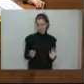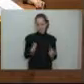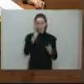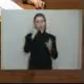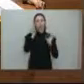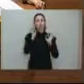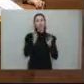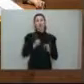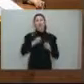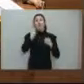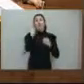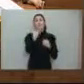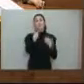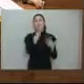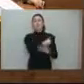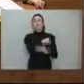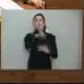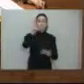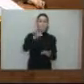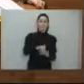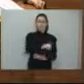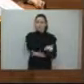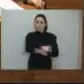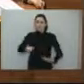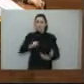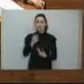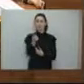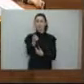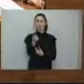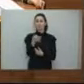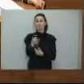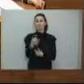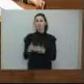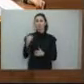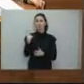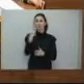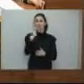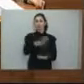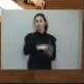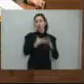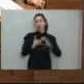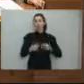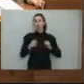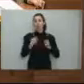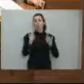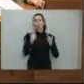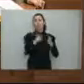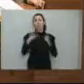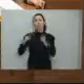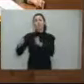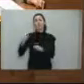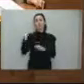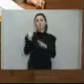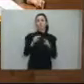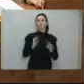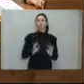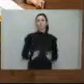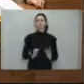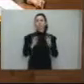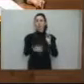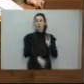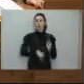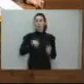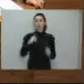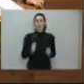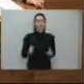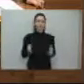57.000 millones de pesetas que se articularán en torno a políticas sectoriales y generales que aportarán